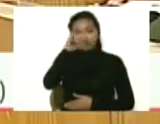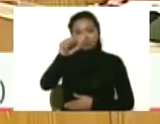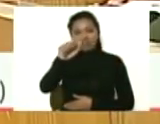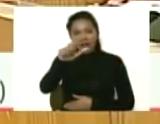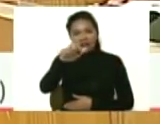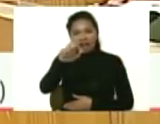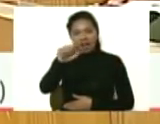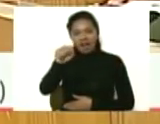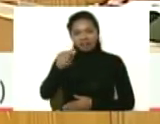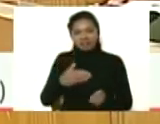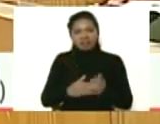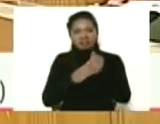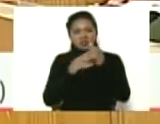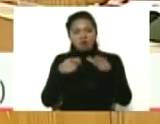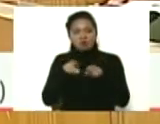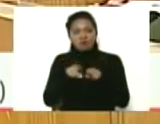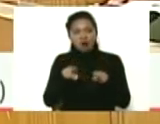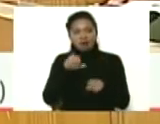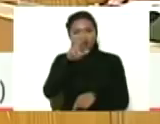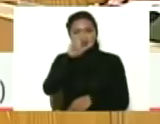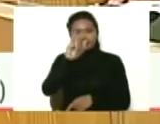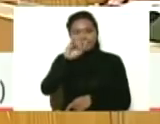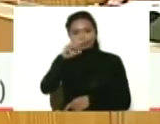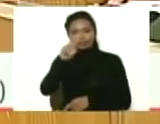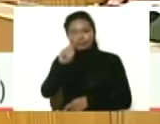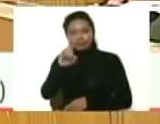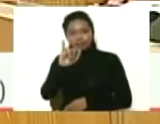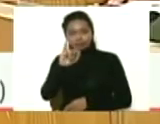de medios de la milicia de la Red y Central.